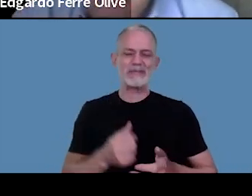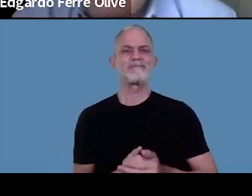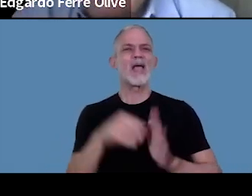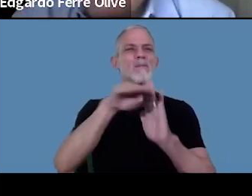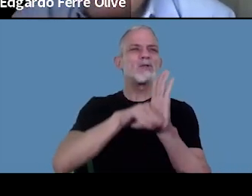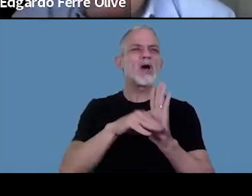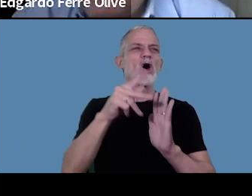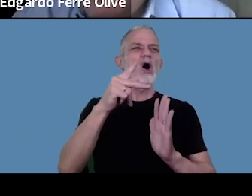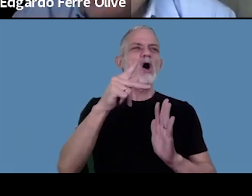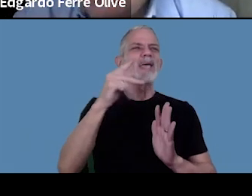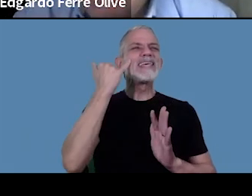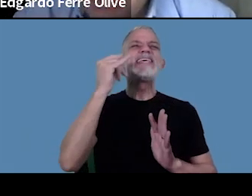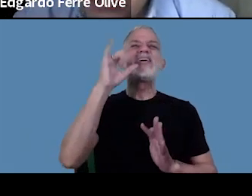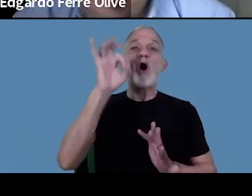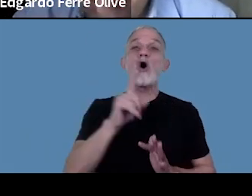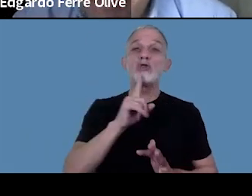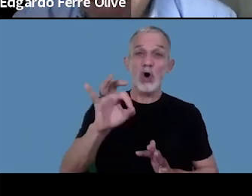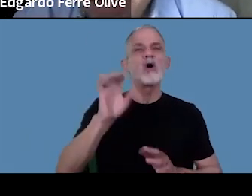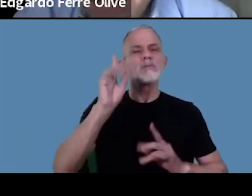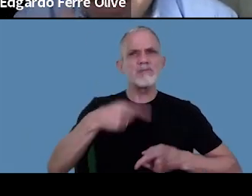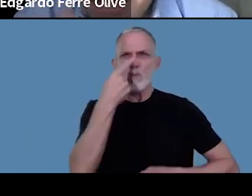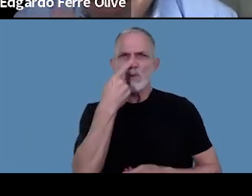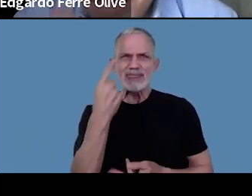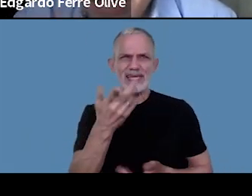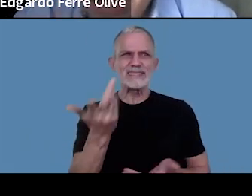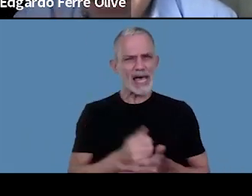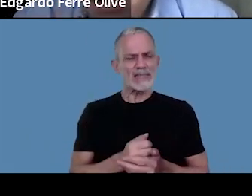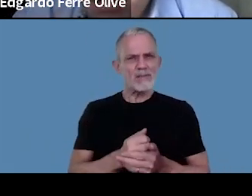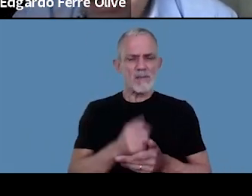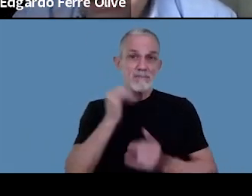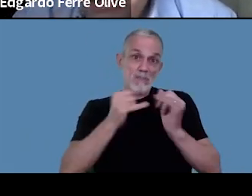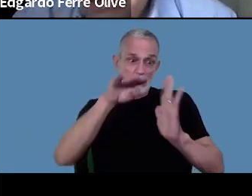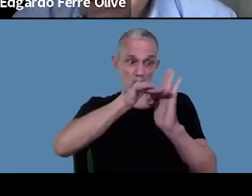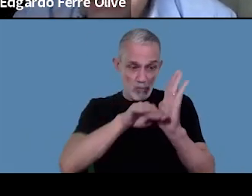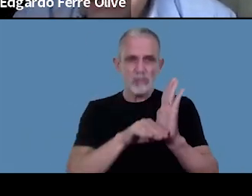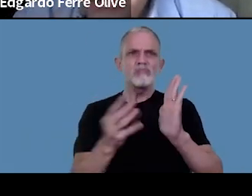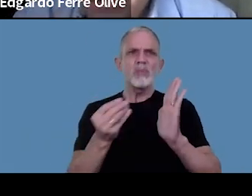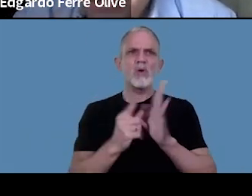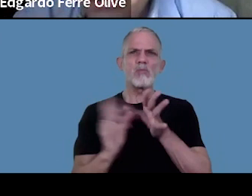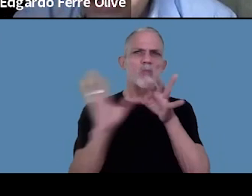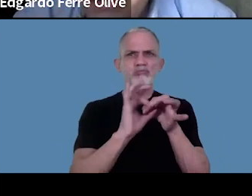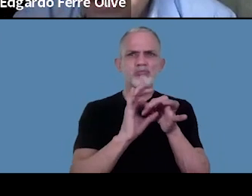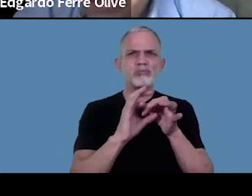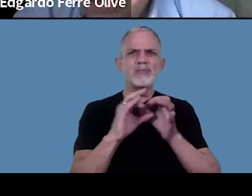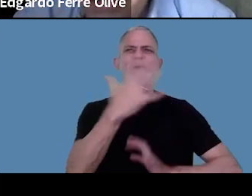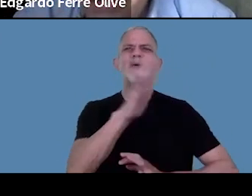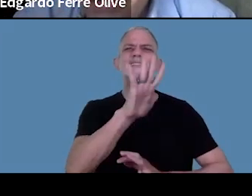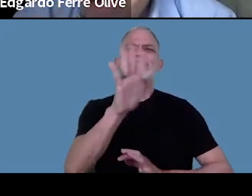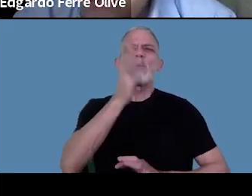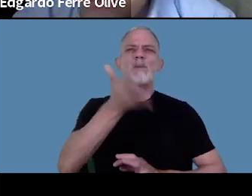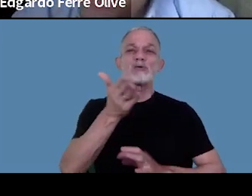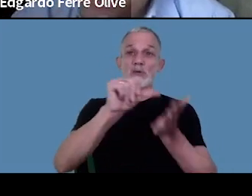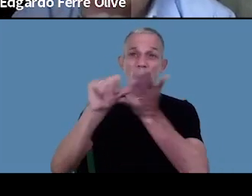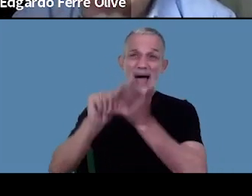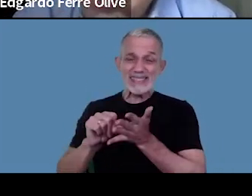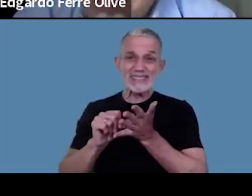muy interesante también porque se tenía que justificar, se tenía que aplicar una adhesión del 55% de los países